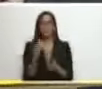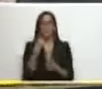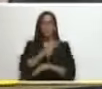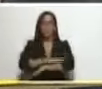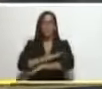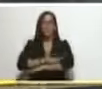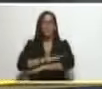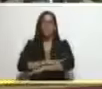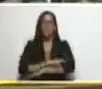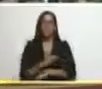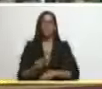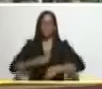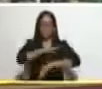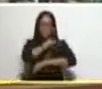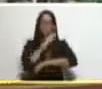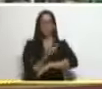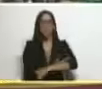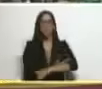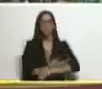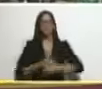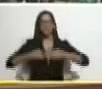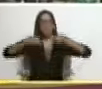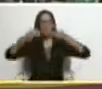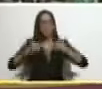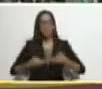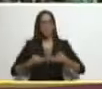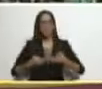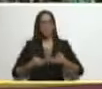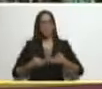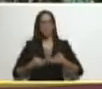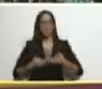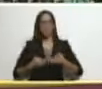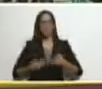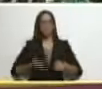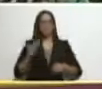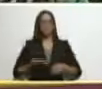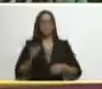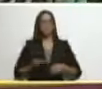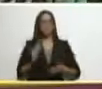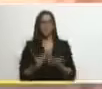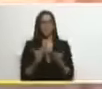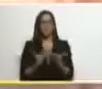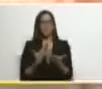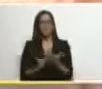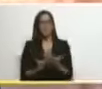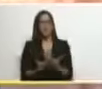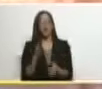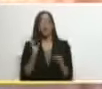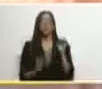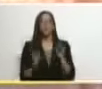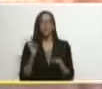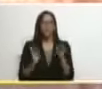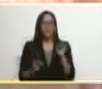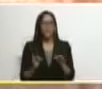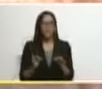posición sólida, firme, argumentada, sustentada, justa,